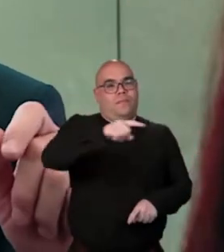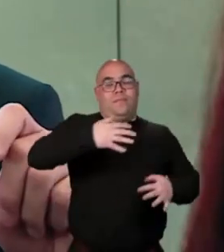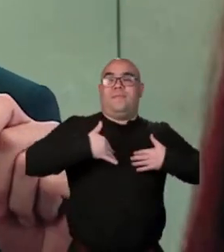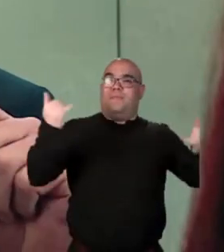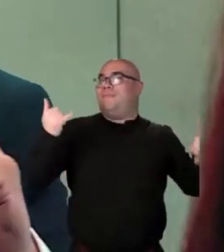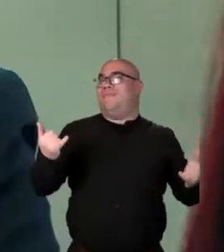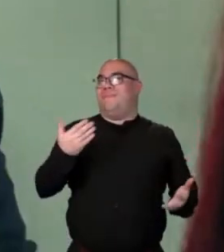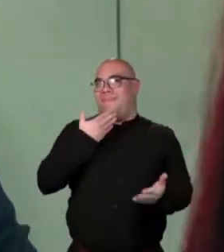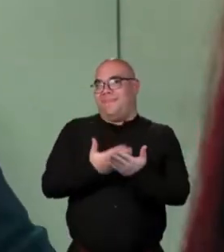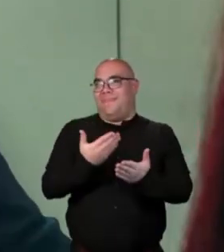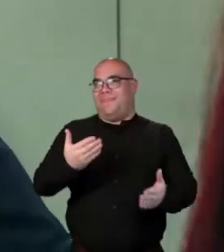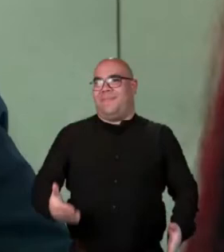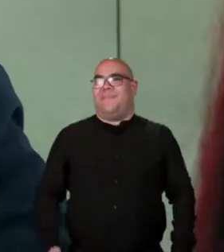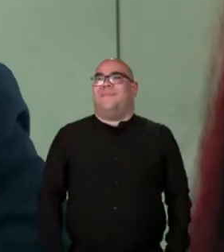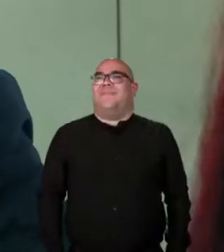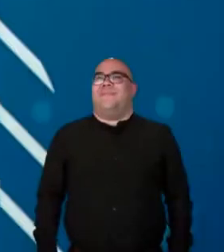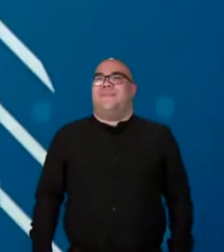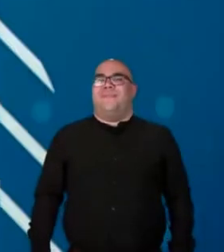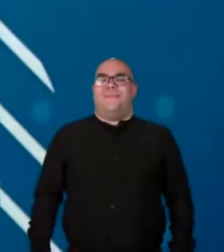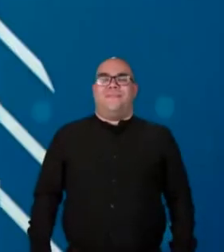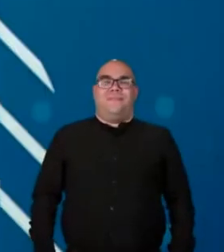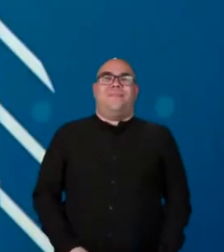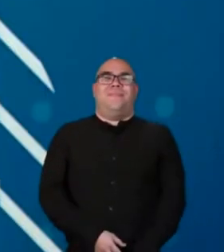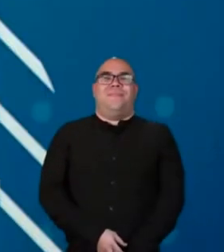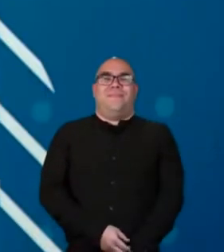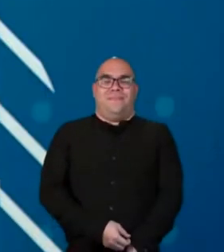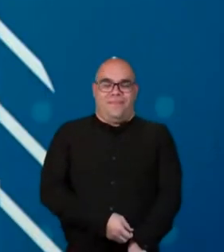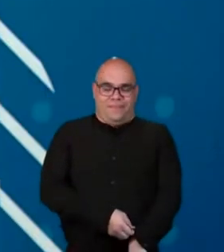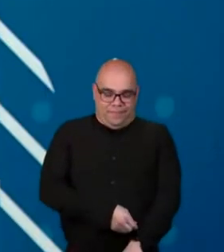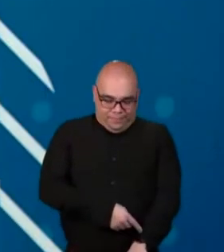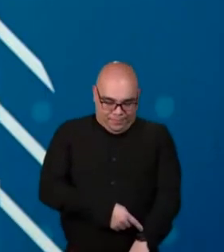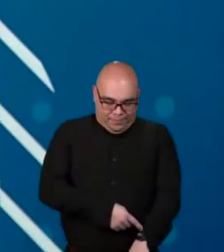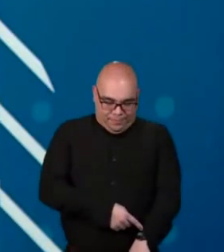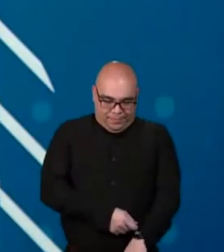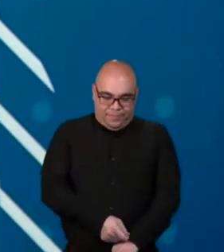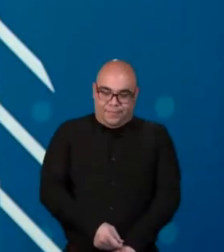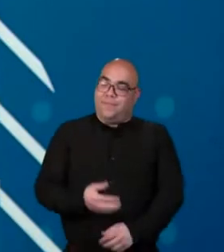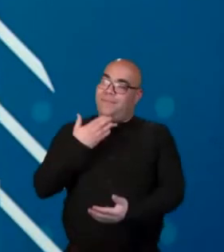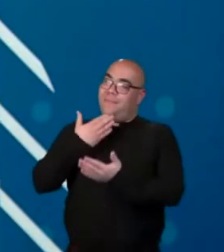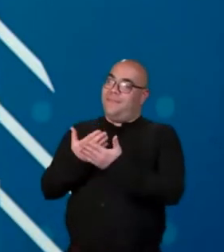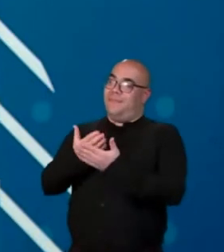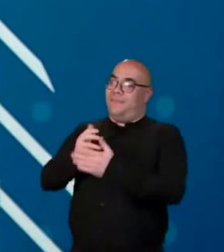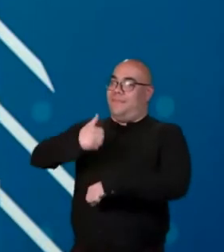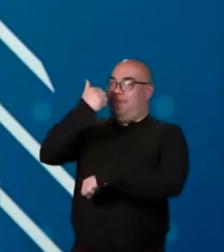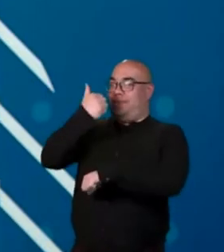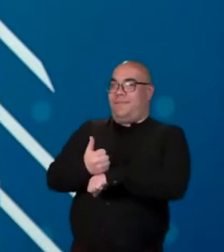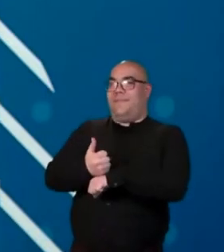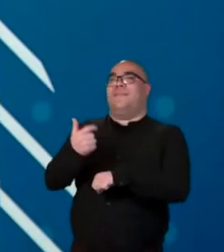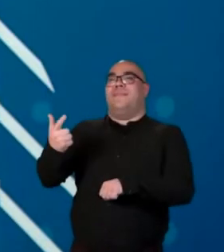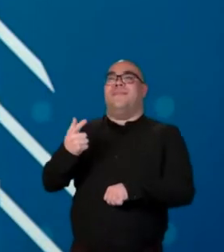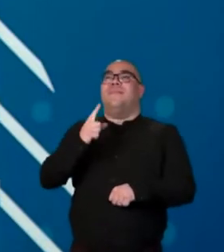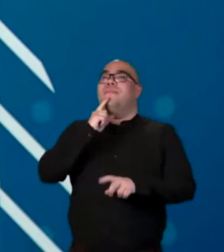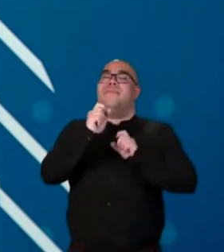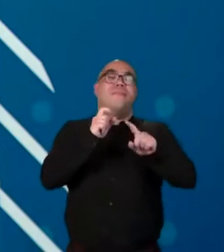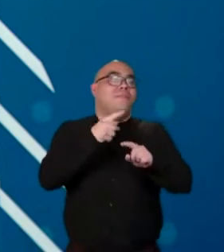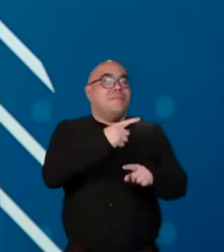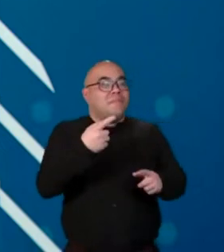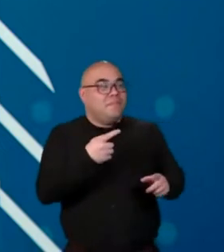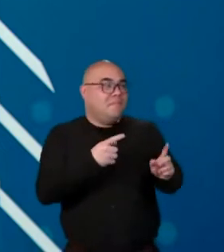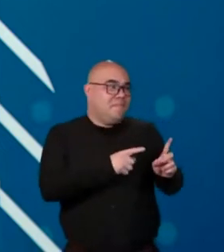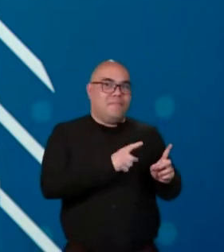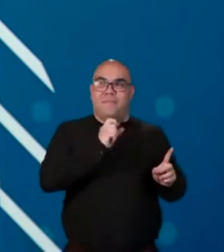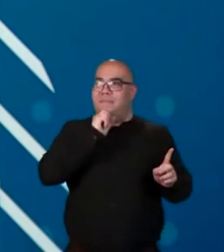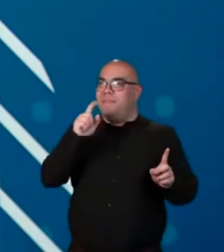gracias gracias rector leonardo en la misma lógica vice daniel cuáles son los aprendizajes en